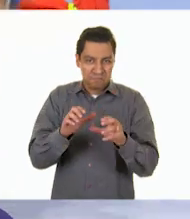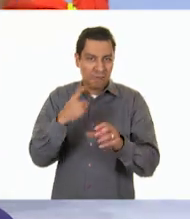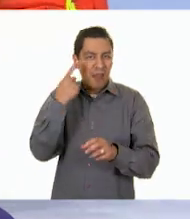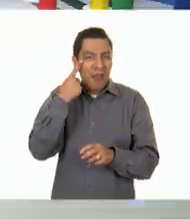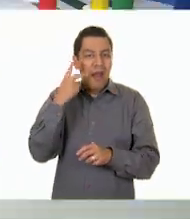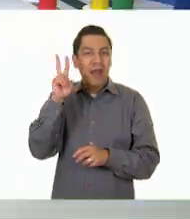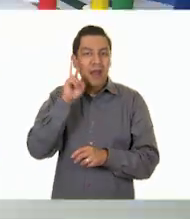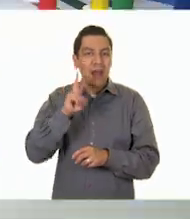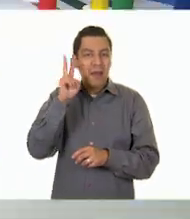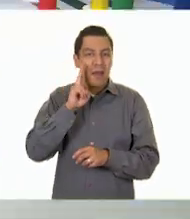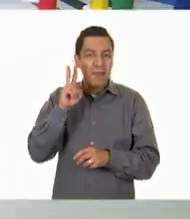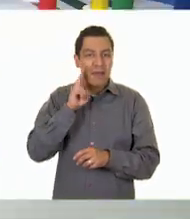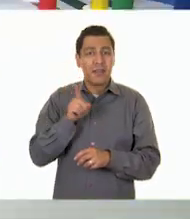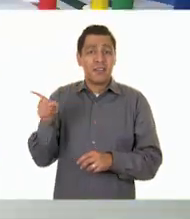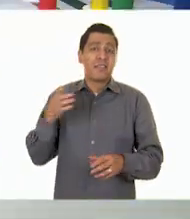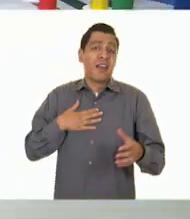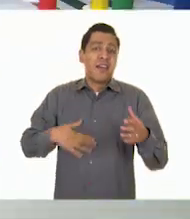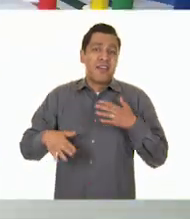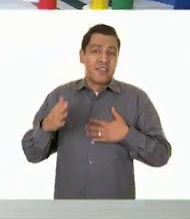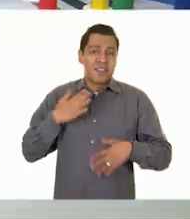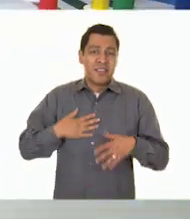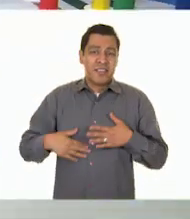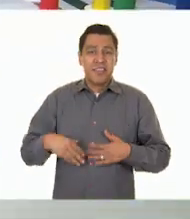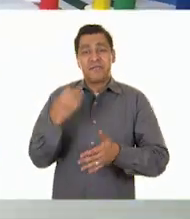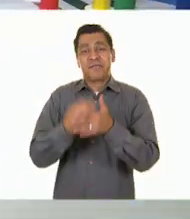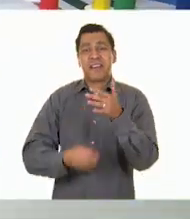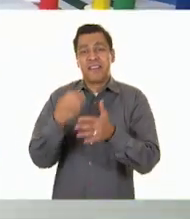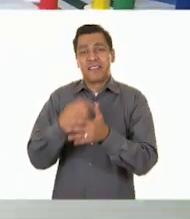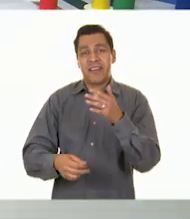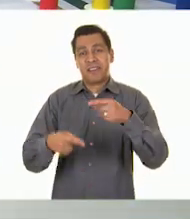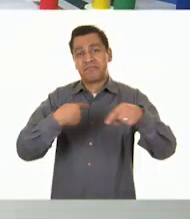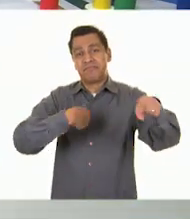ya está cansada de limpieza adelante